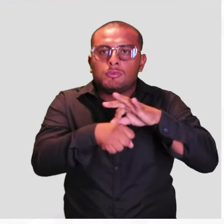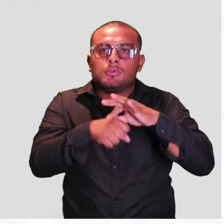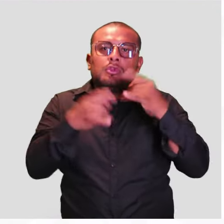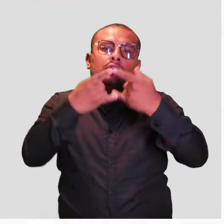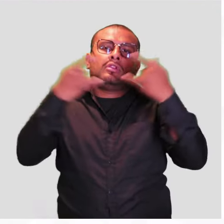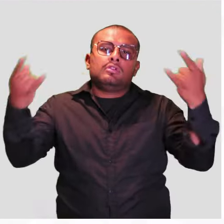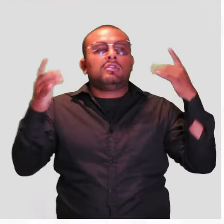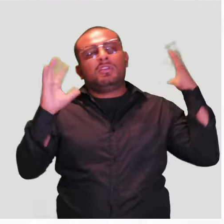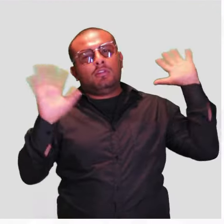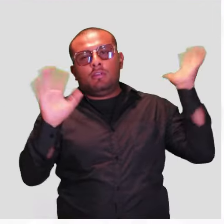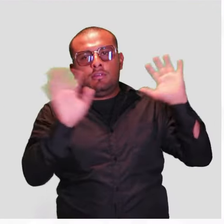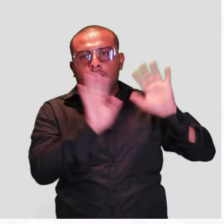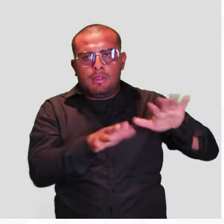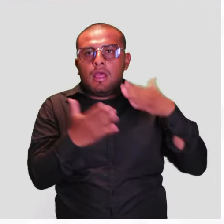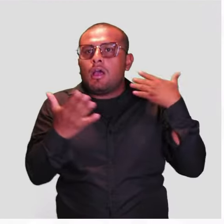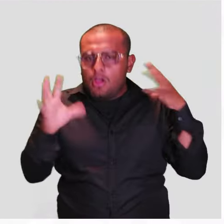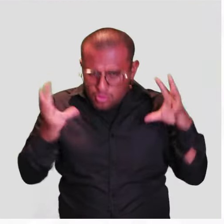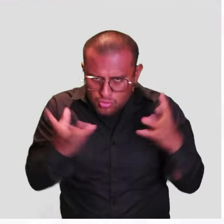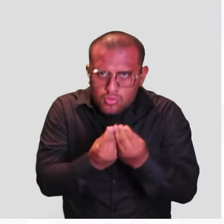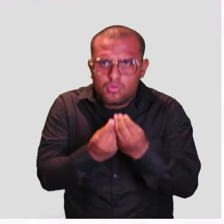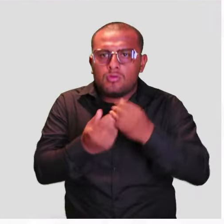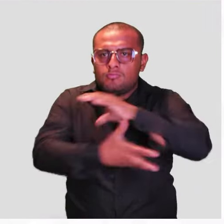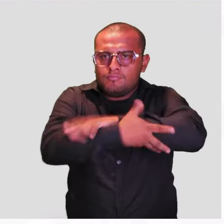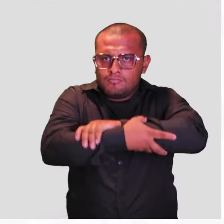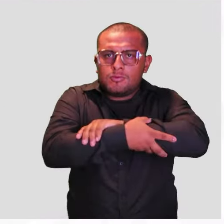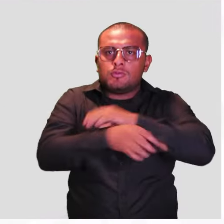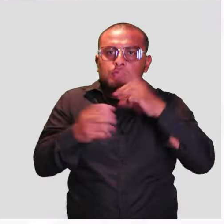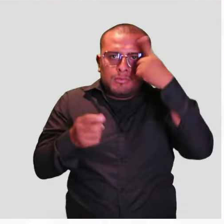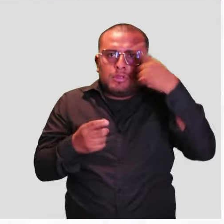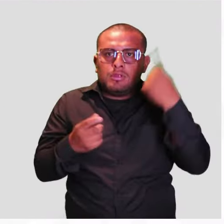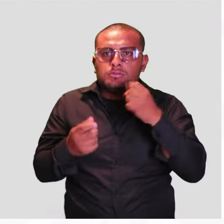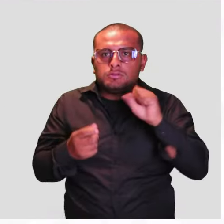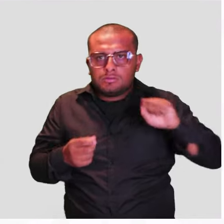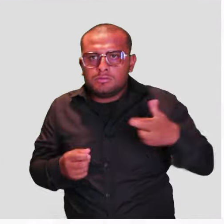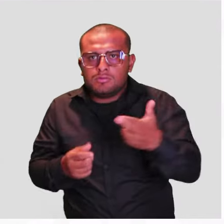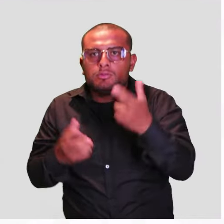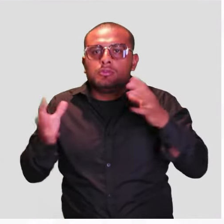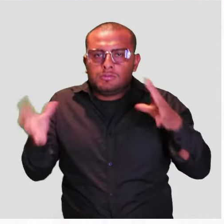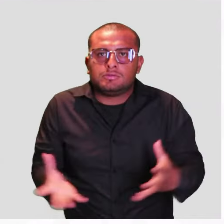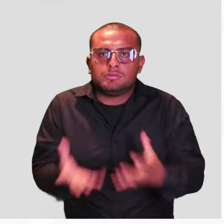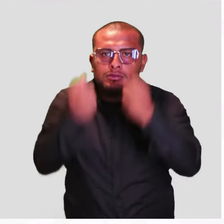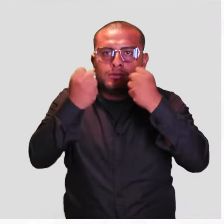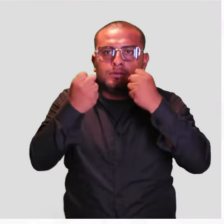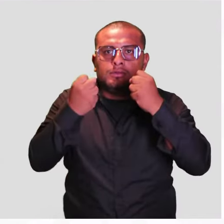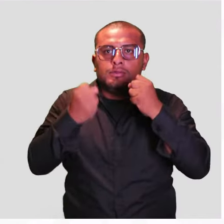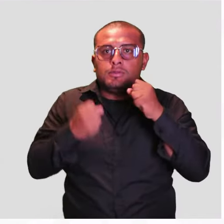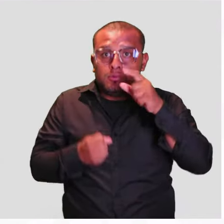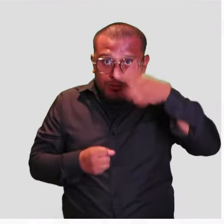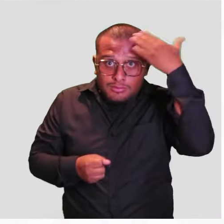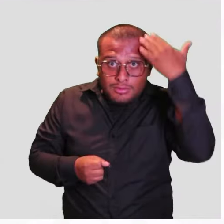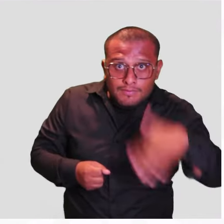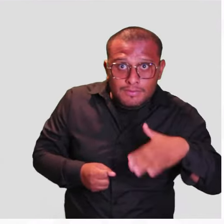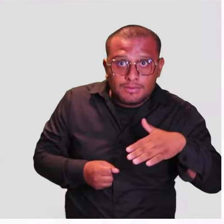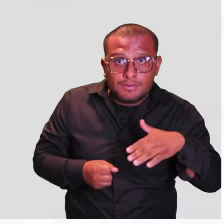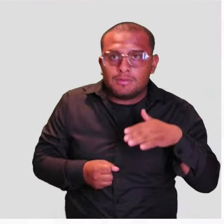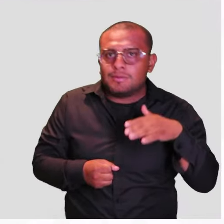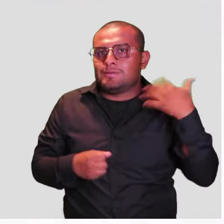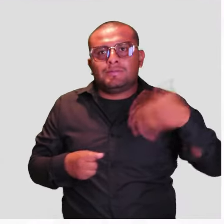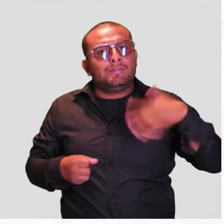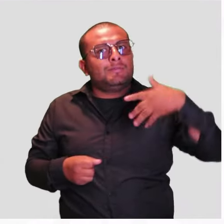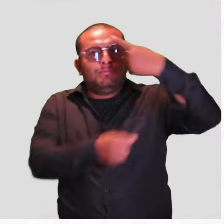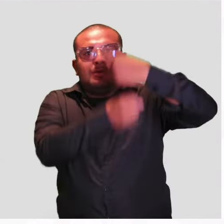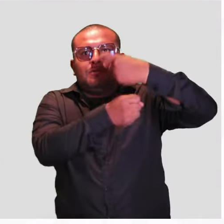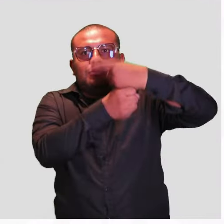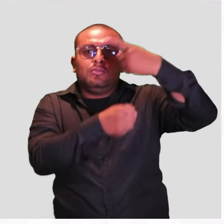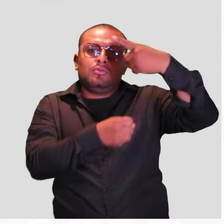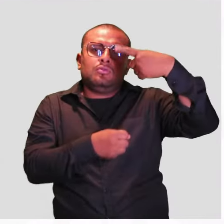que gane San Juan. Nosotros, como ustedes saben, nacimos inundados el 1 de octubre en un margen de